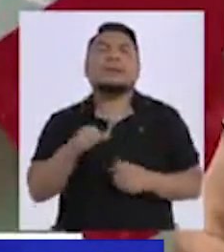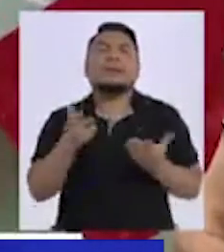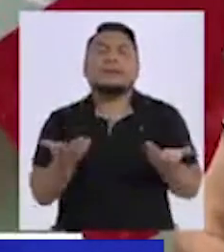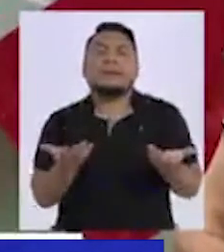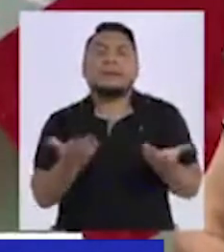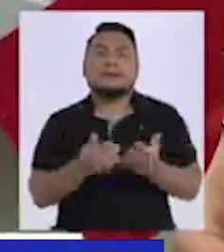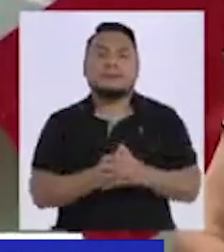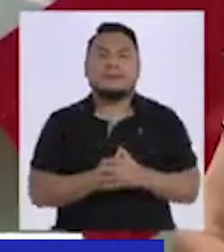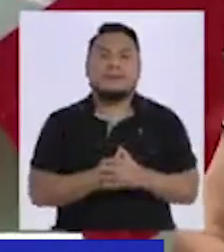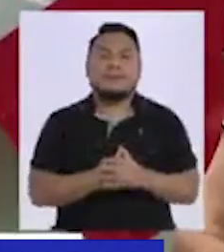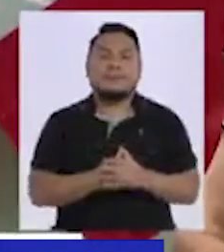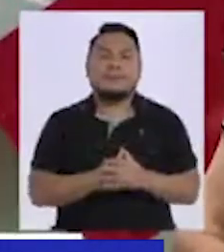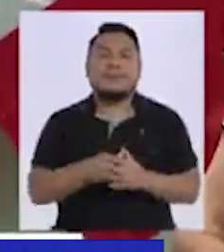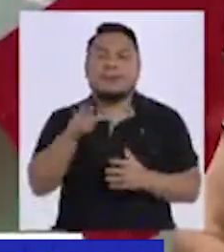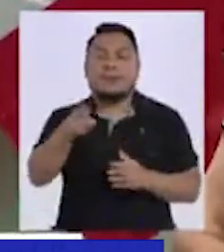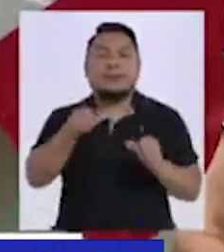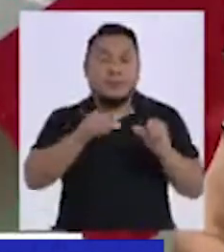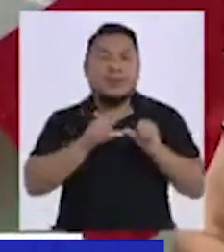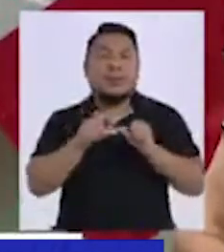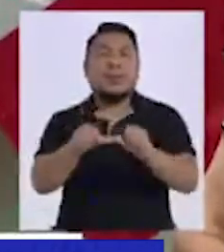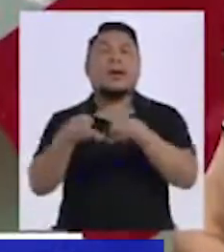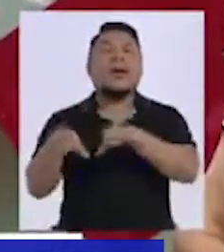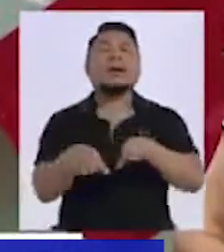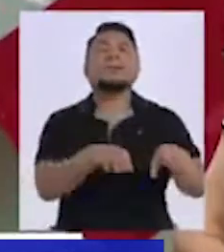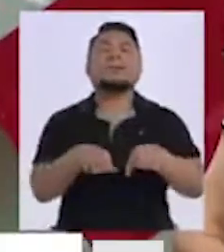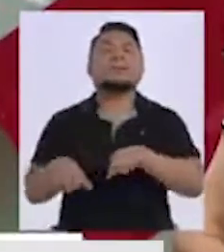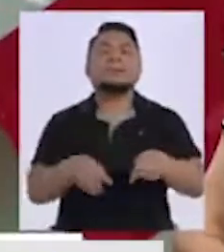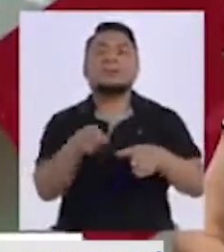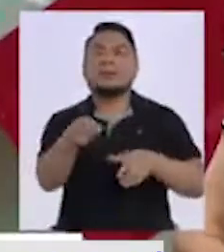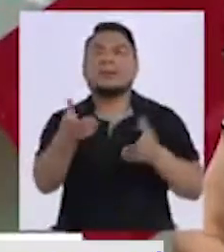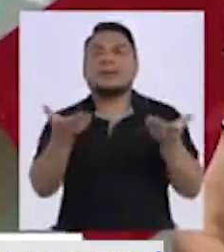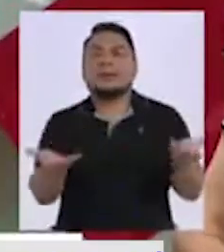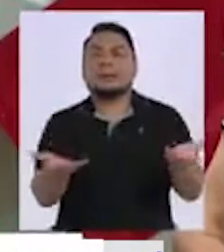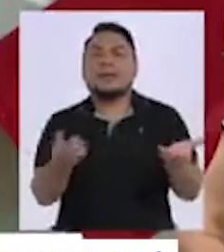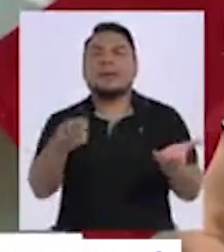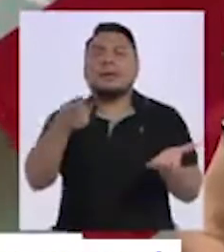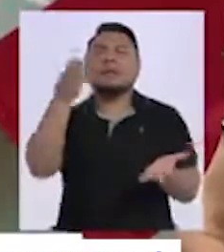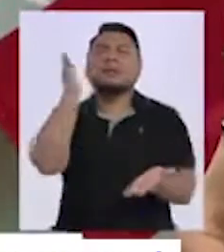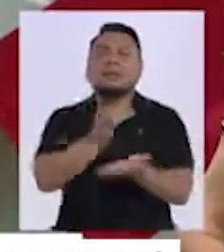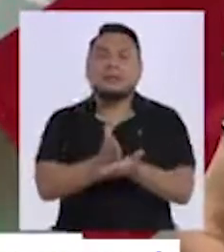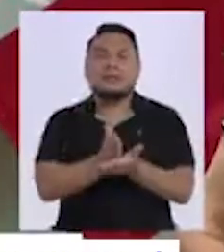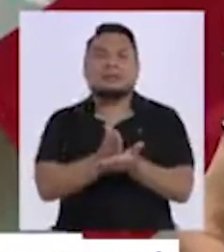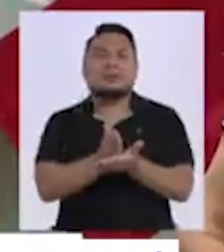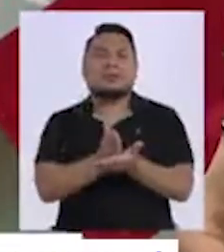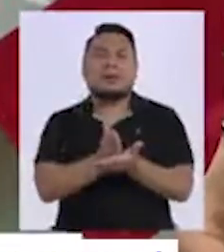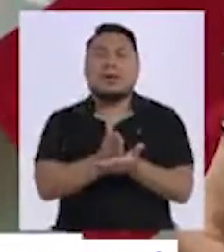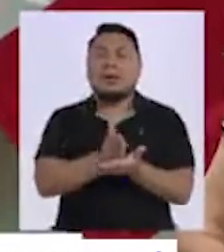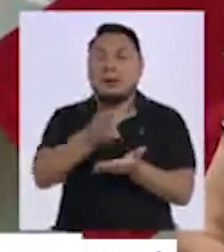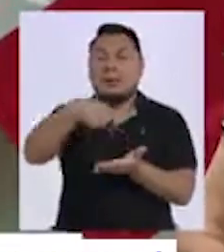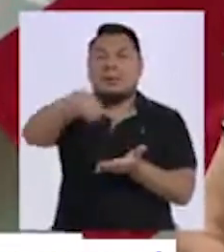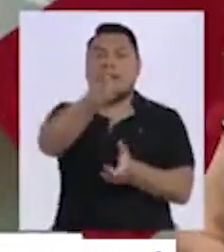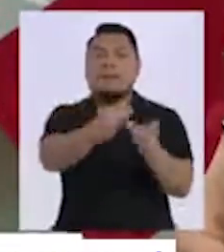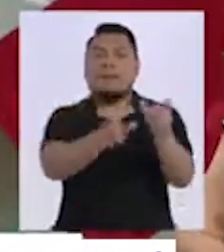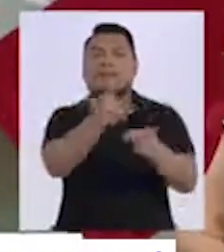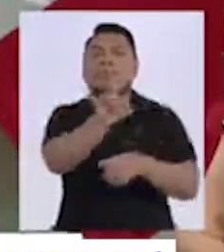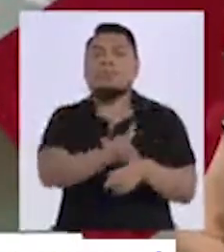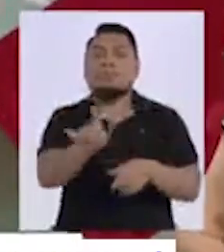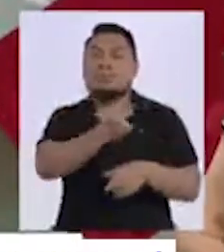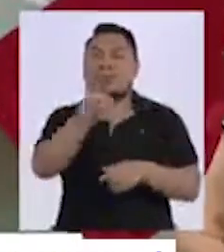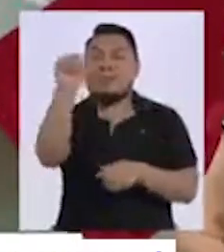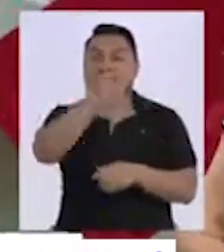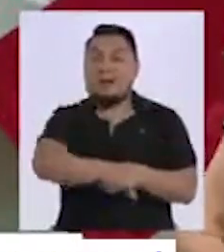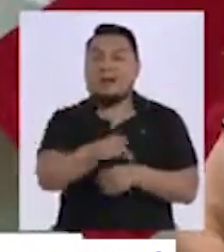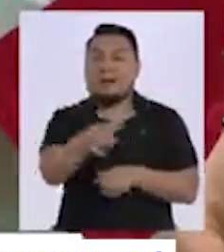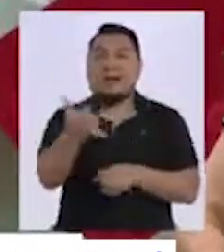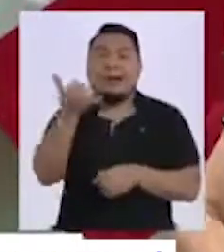están continuando con las acciones, sanciones para los que hacen uso indebido de